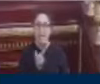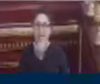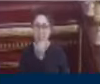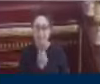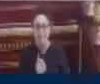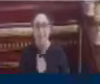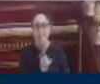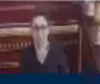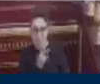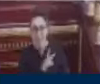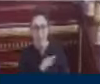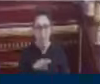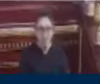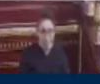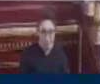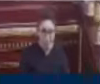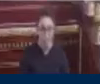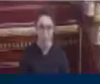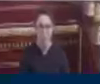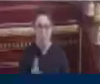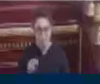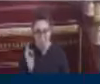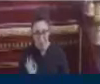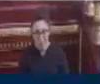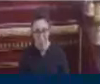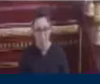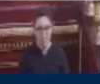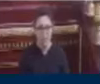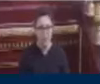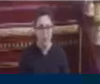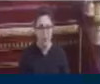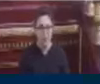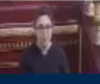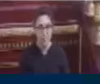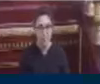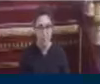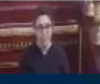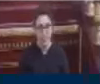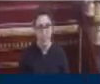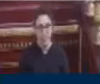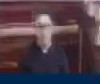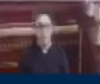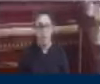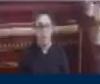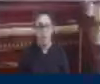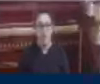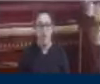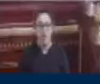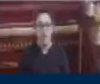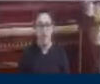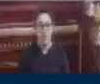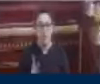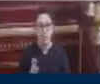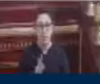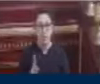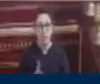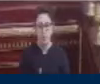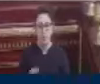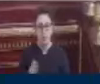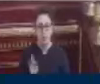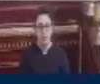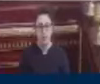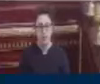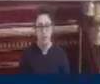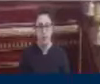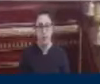Rectifico mi voto y es en contra. Janet Guerrero en contra. Pérez Paredes Alfredo en